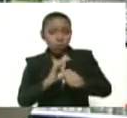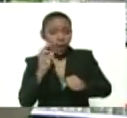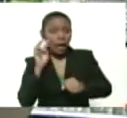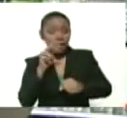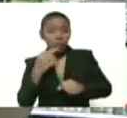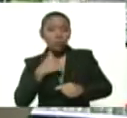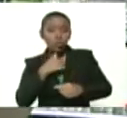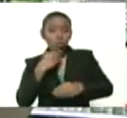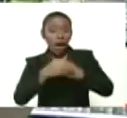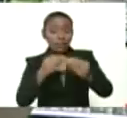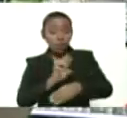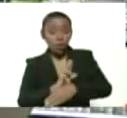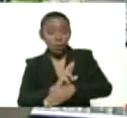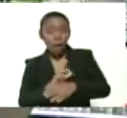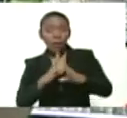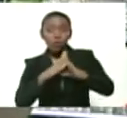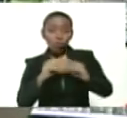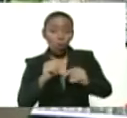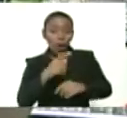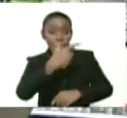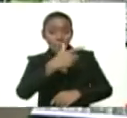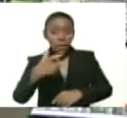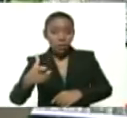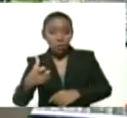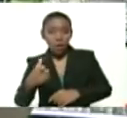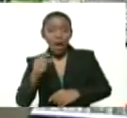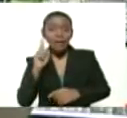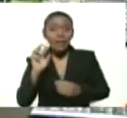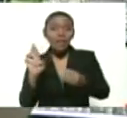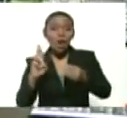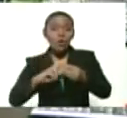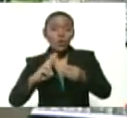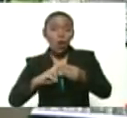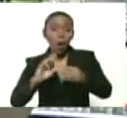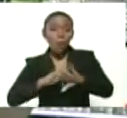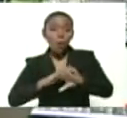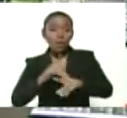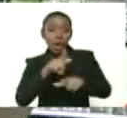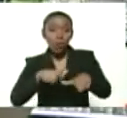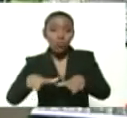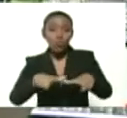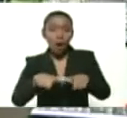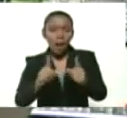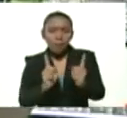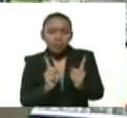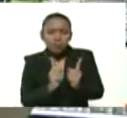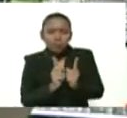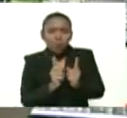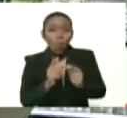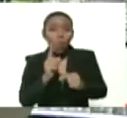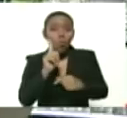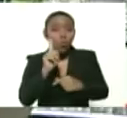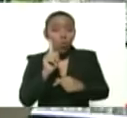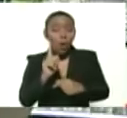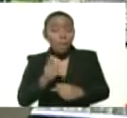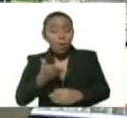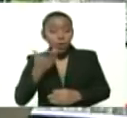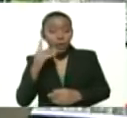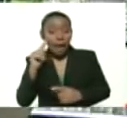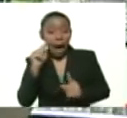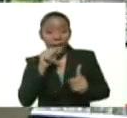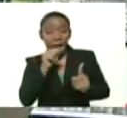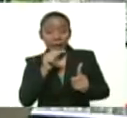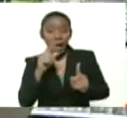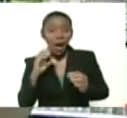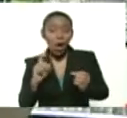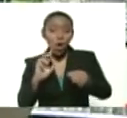Estamos haciendo pruebas rápidas a todos los habitantes de Los Roques, porque como esa es una localidad muy pequeña y uno de los focos se presentó allí en